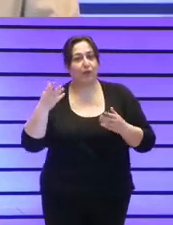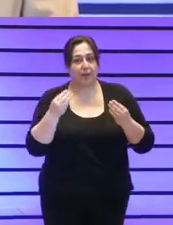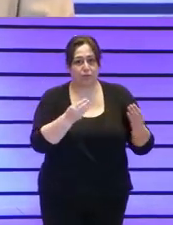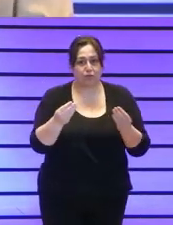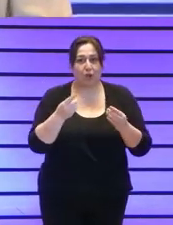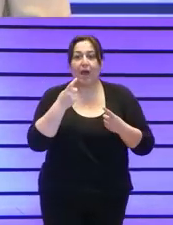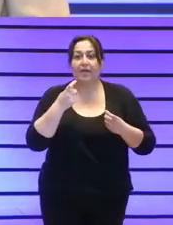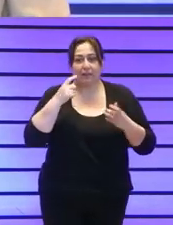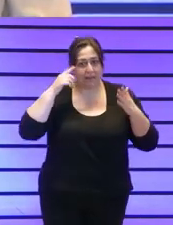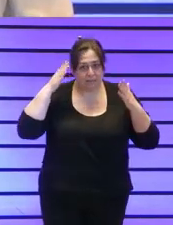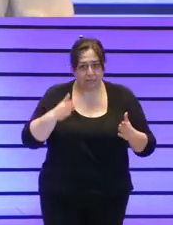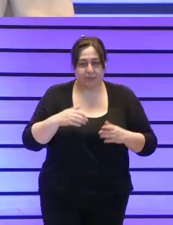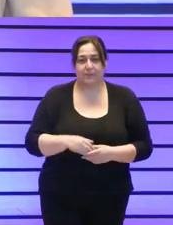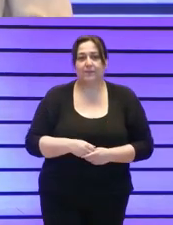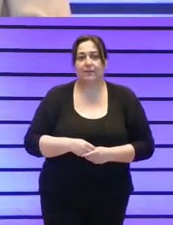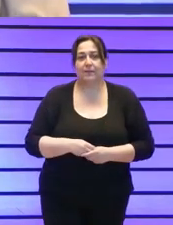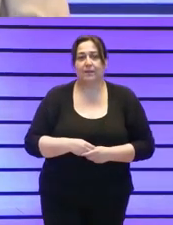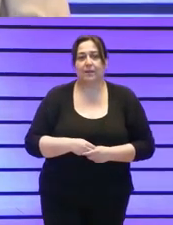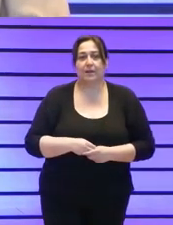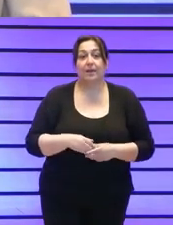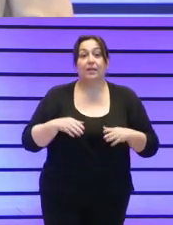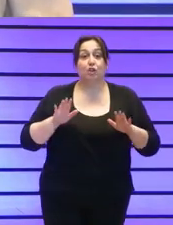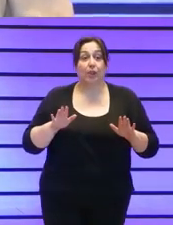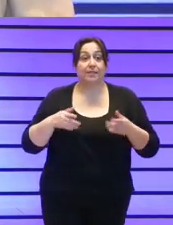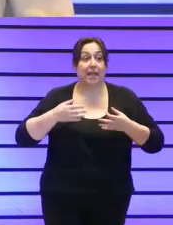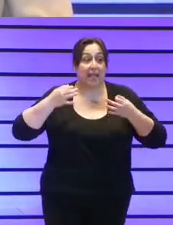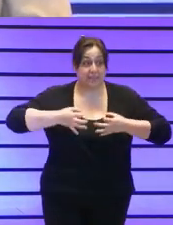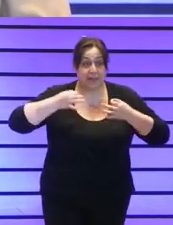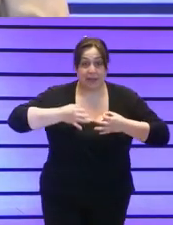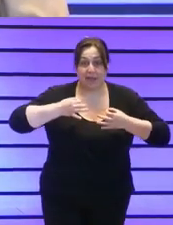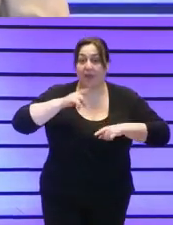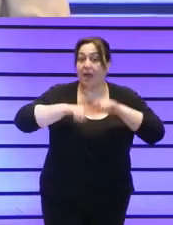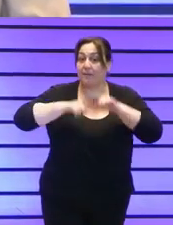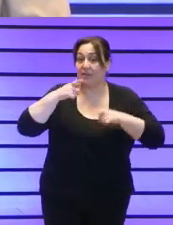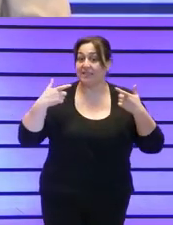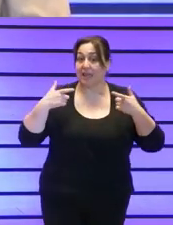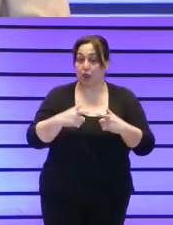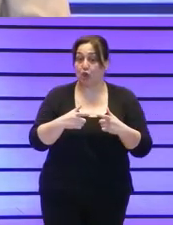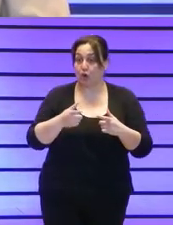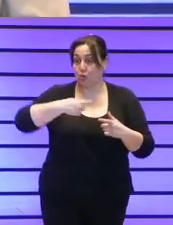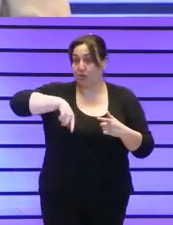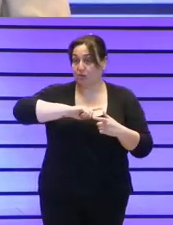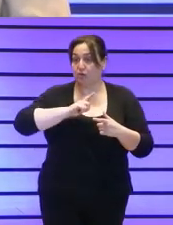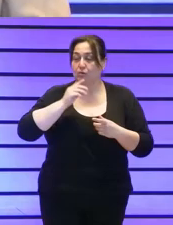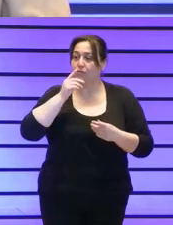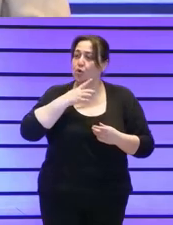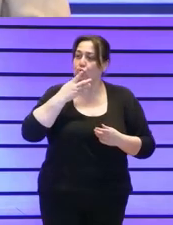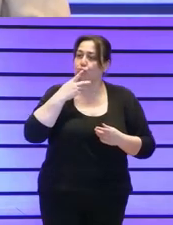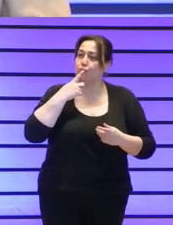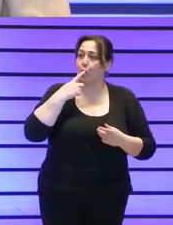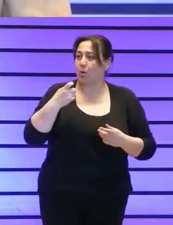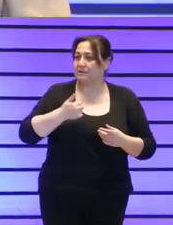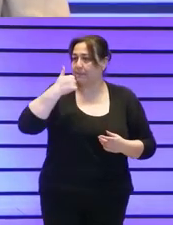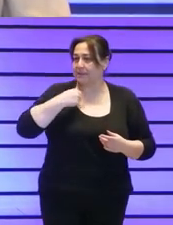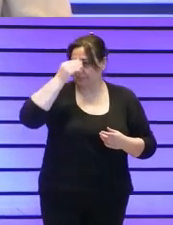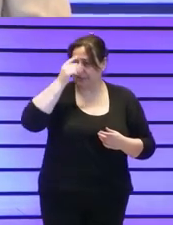estar pendientes de esto, ¿no? Entonces, bueno, pues es verdad que a veces en nuestro sector nos cuesta pensar en el SE,